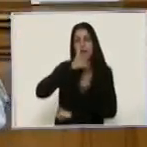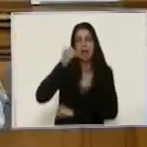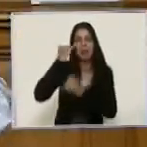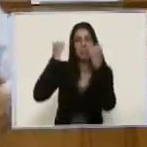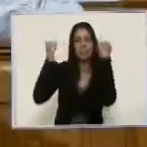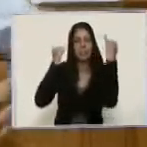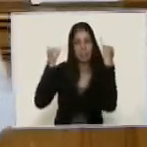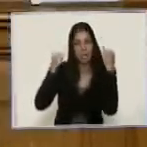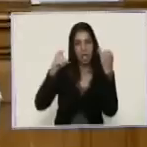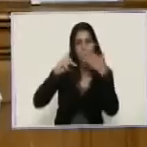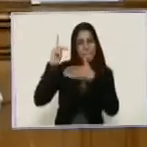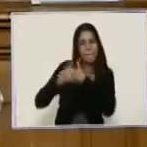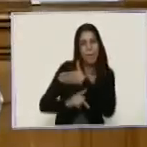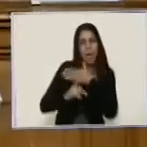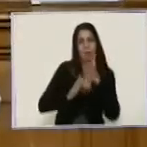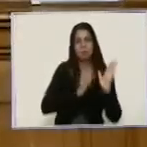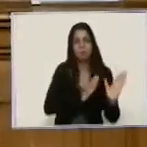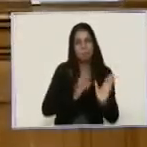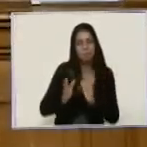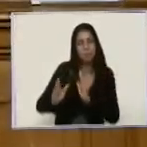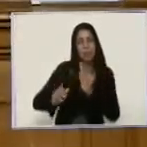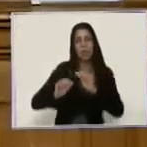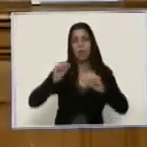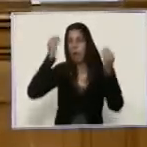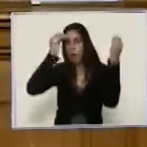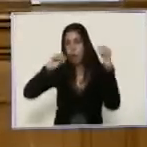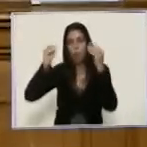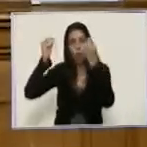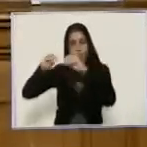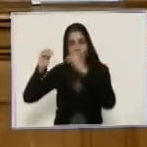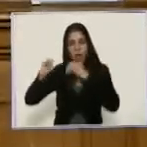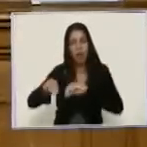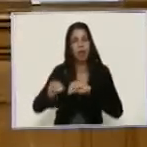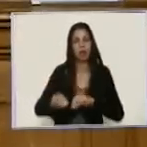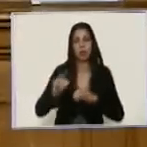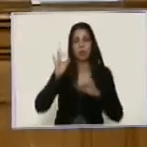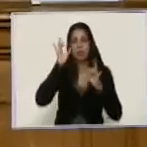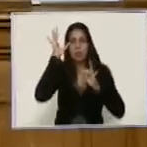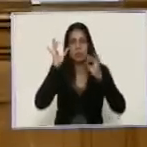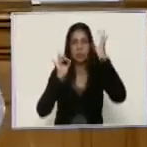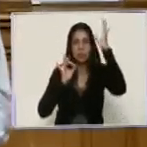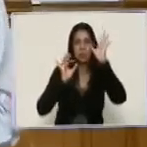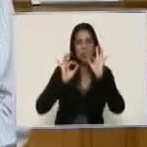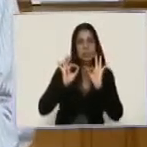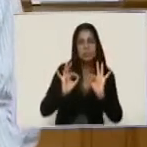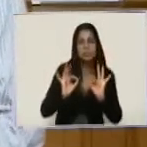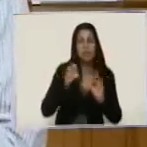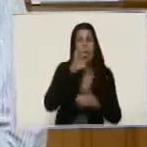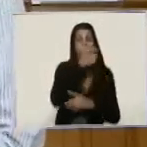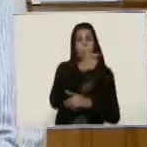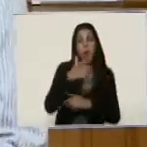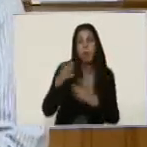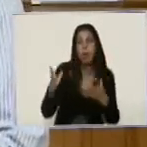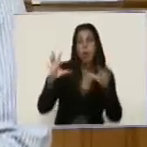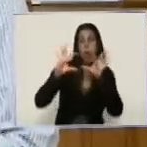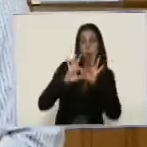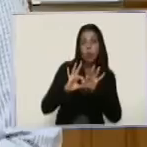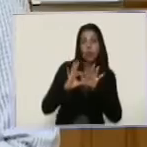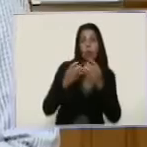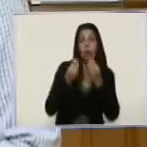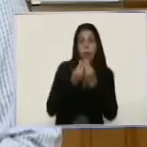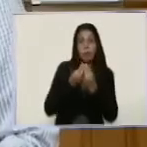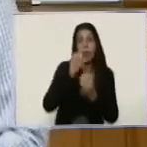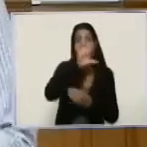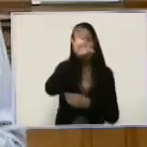iniciativas, de planes y de acuerdos estratégicos con nuestro pueblo y con los aliados como